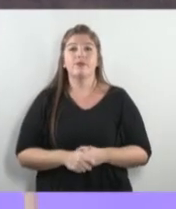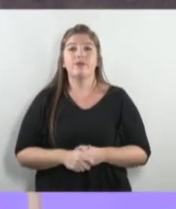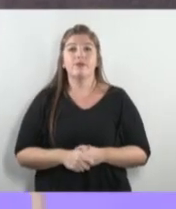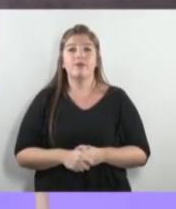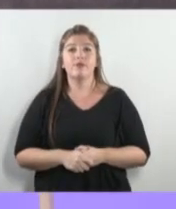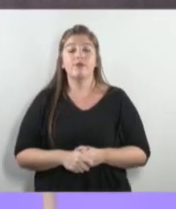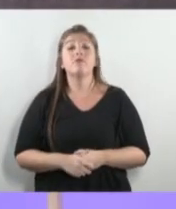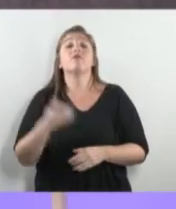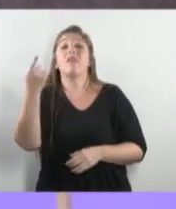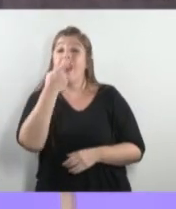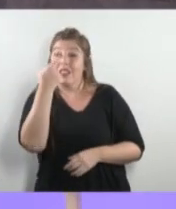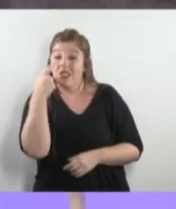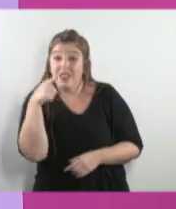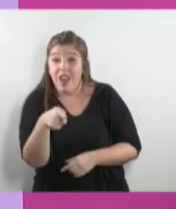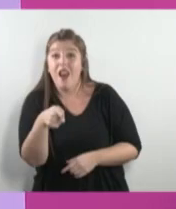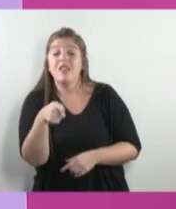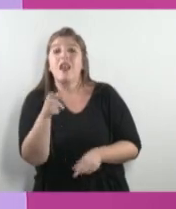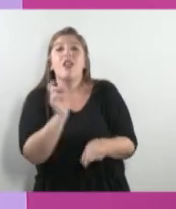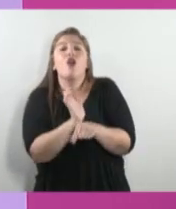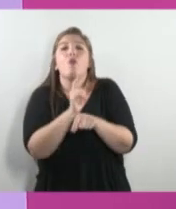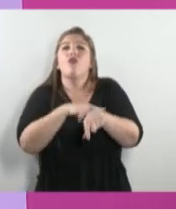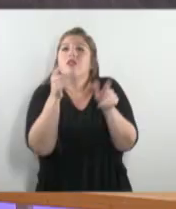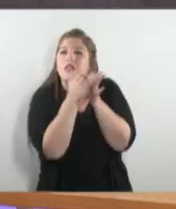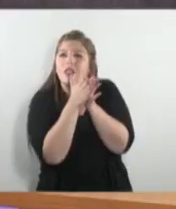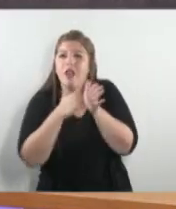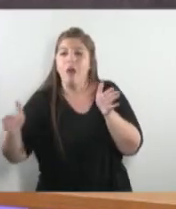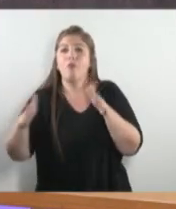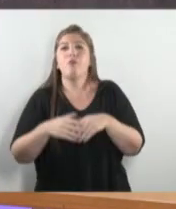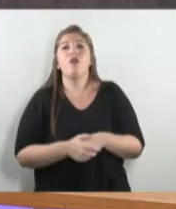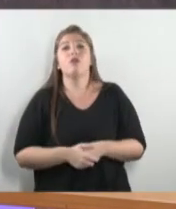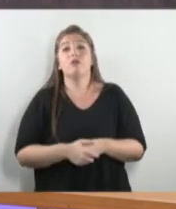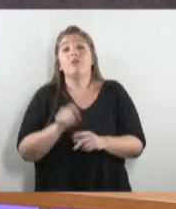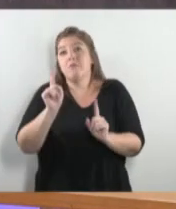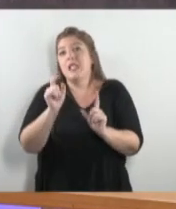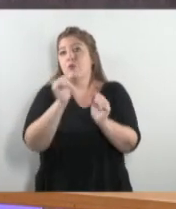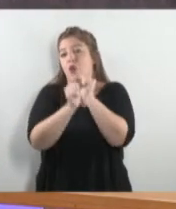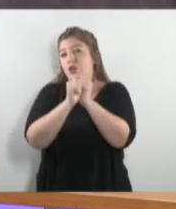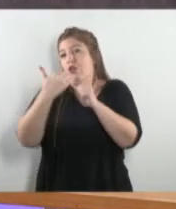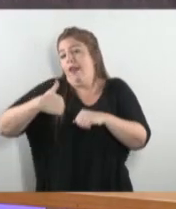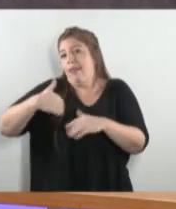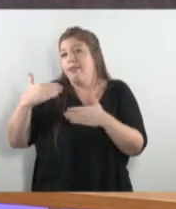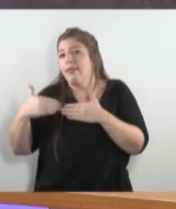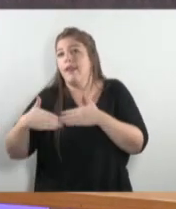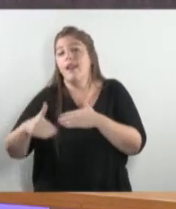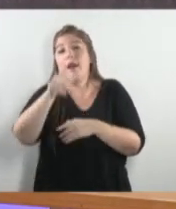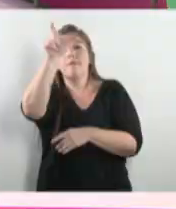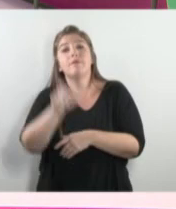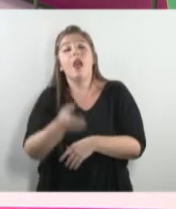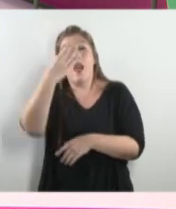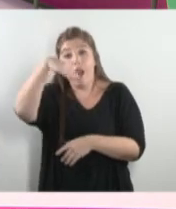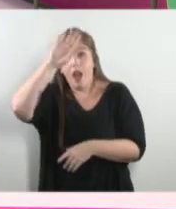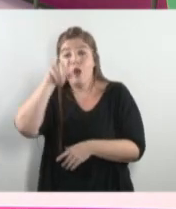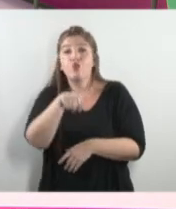Lo interesante, Mariel, es como a lo largo del tiempo después, en la propia historia argentina, la figura del gaucho va a